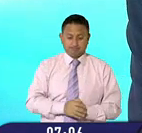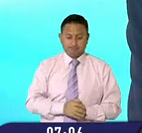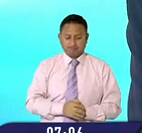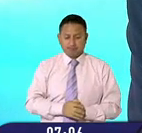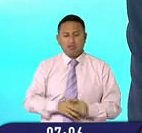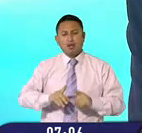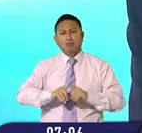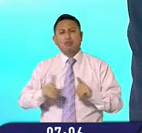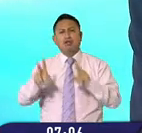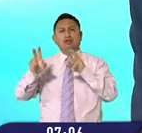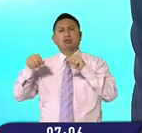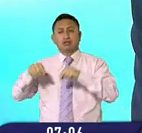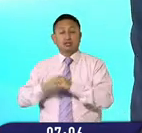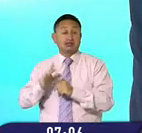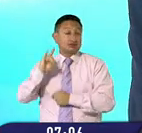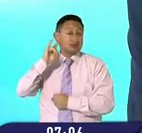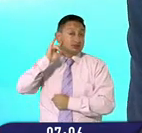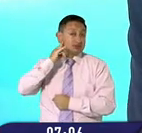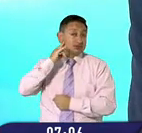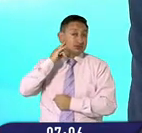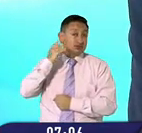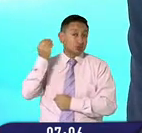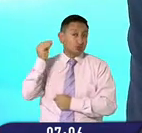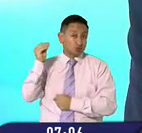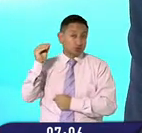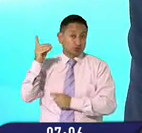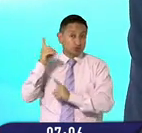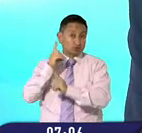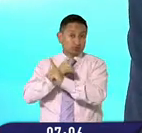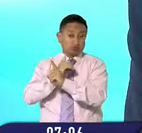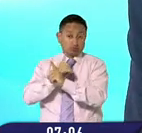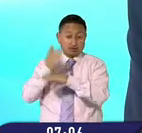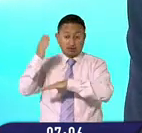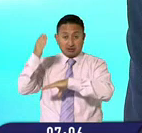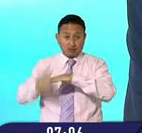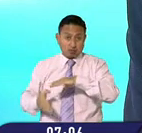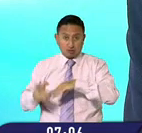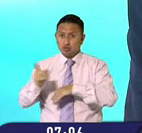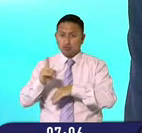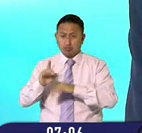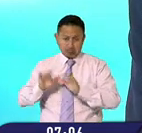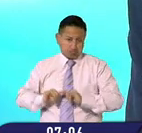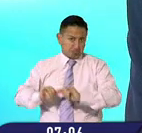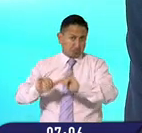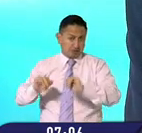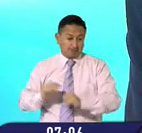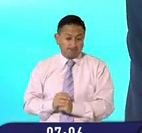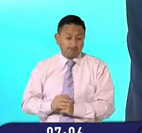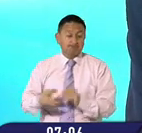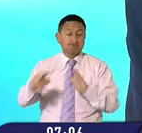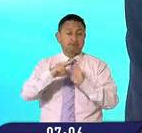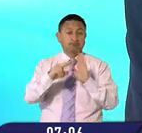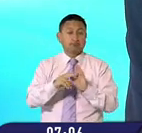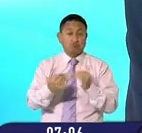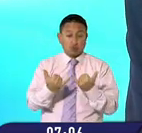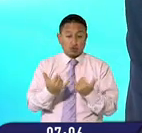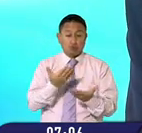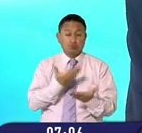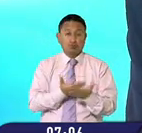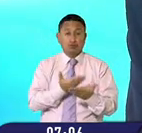y adolescentes no se establece plazos para el aborto. La normativa debe ser planteada en el Pleno.